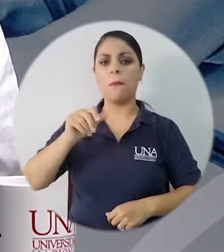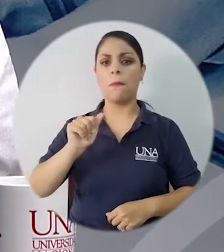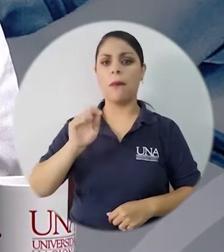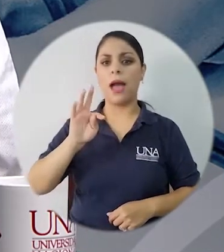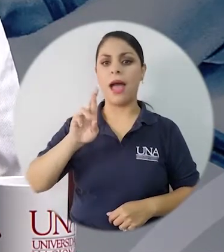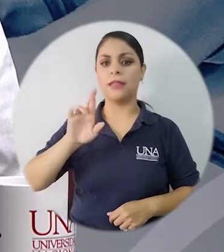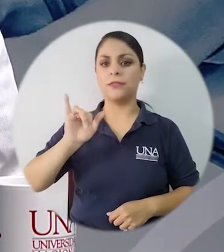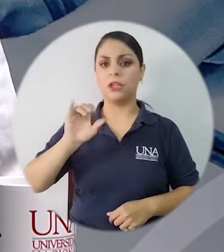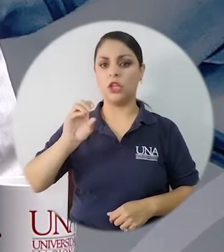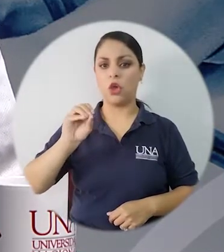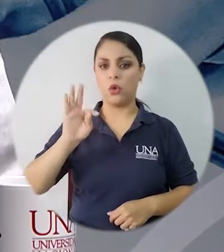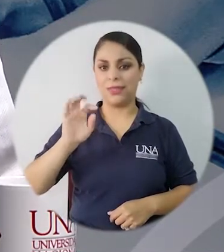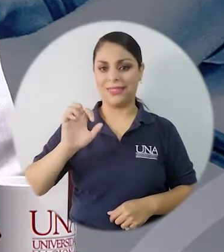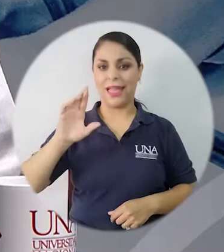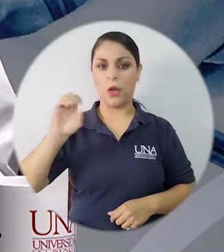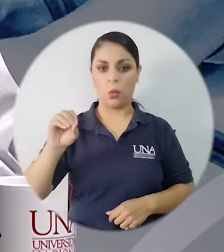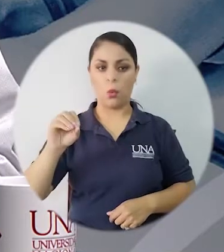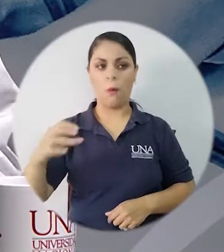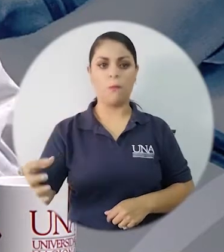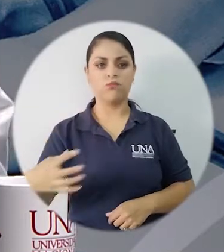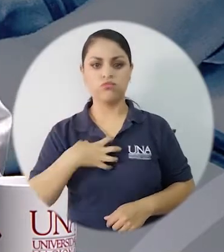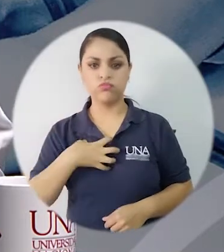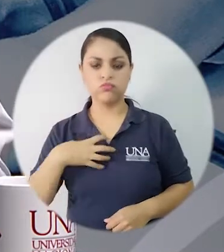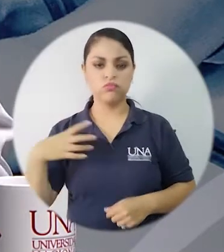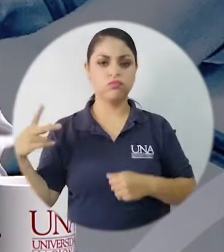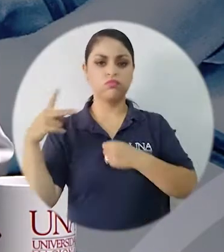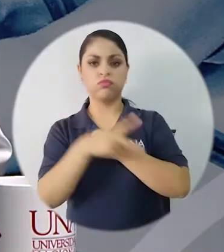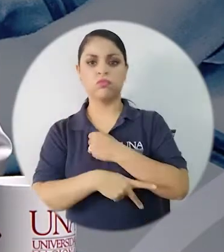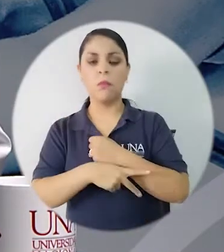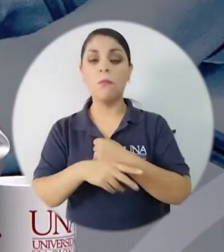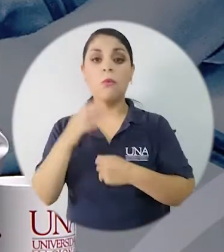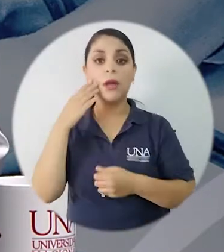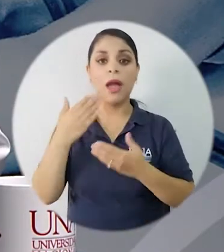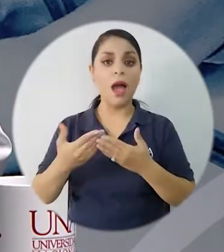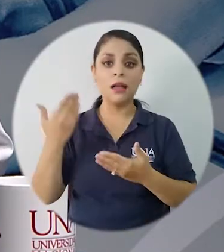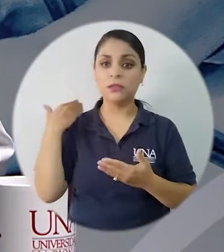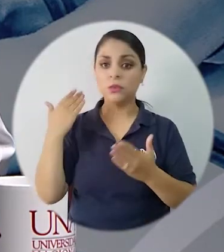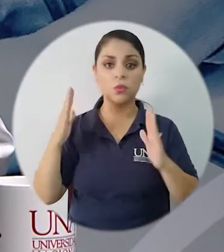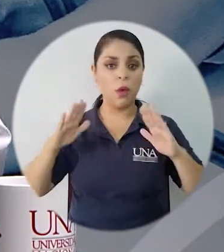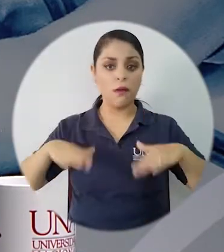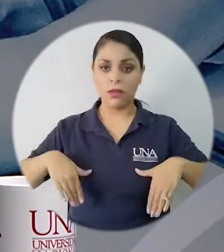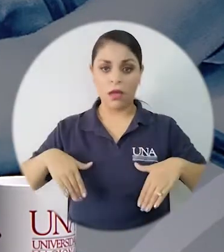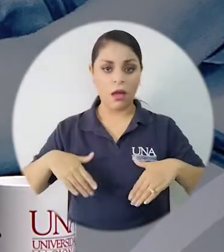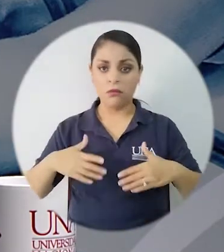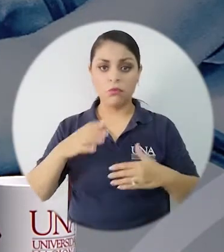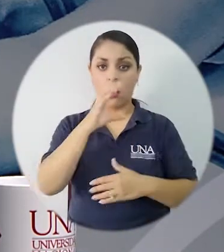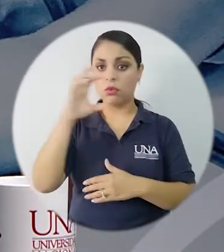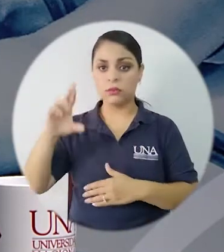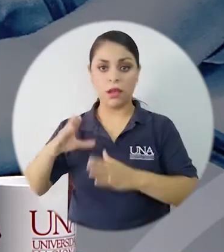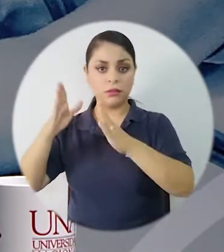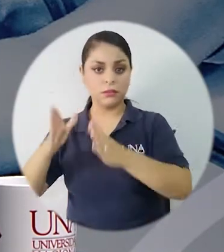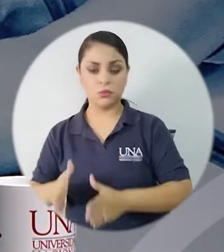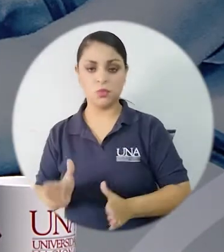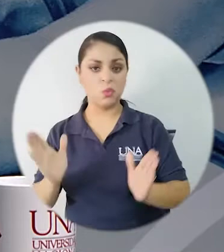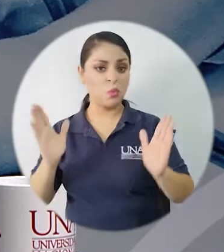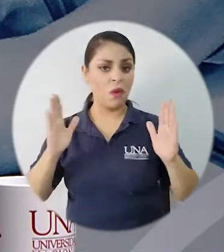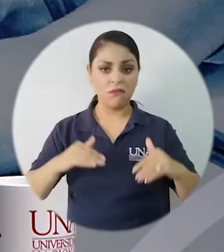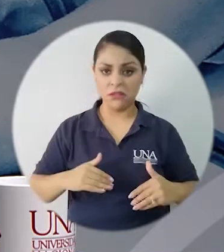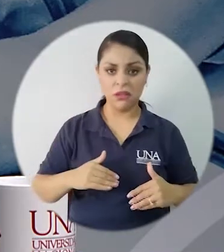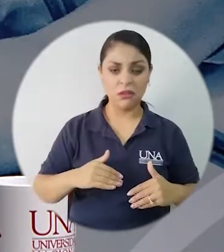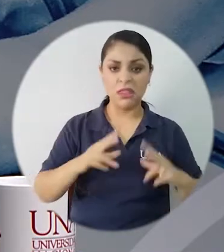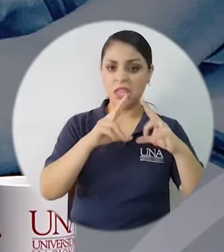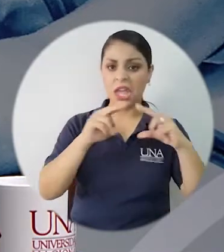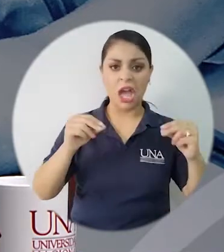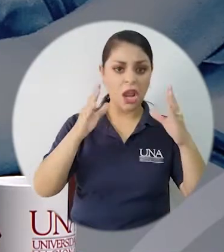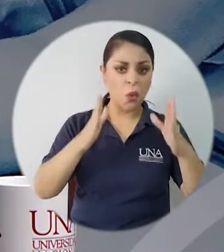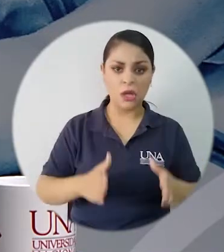que entenderlo. No existen los costarricenses en ese periodo. Exactamente. No existen los nicaragüenses como nos entendemos